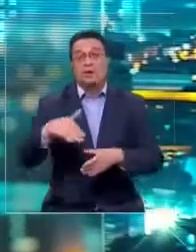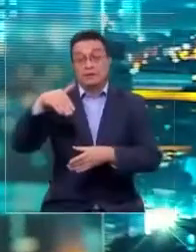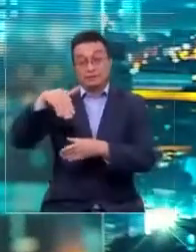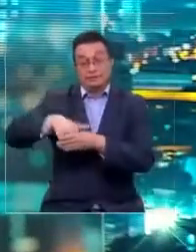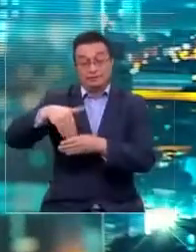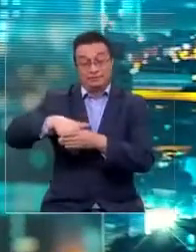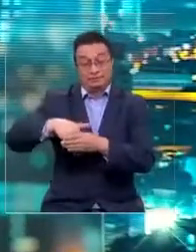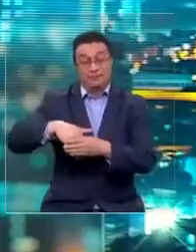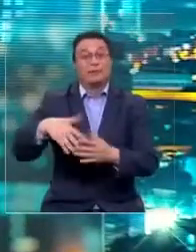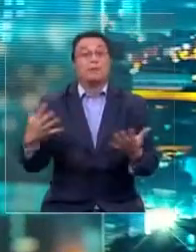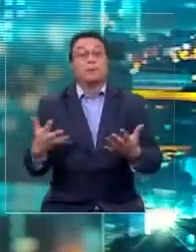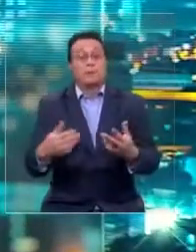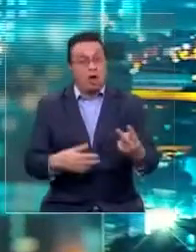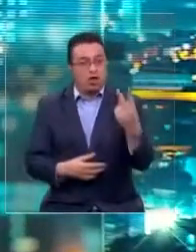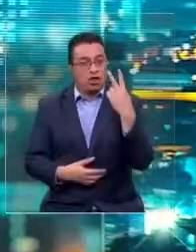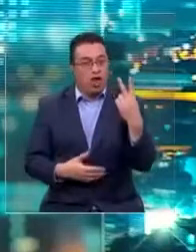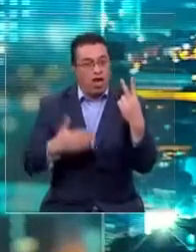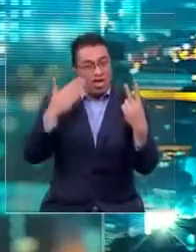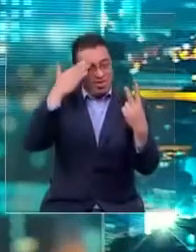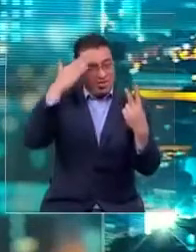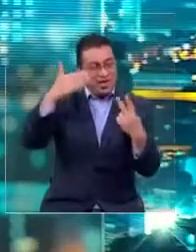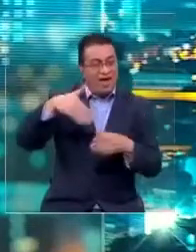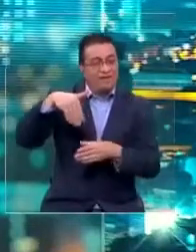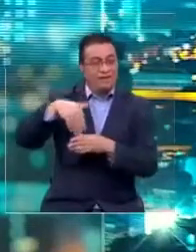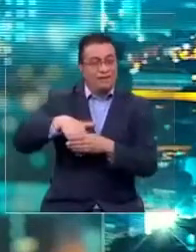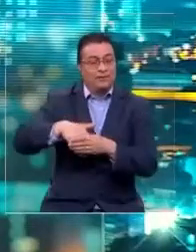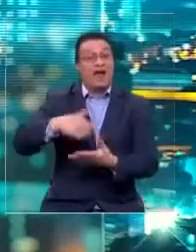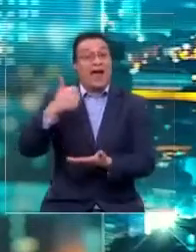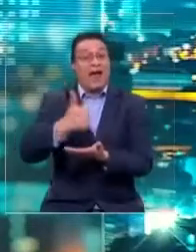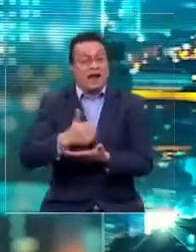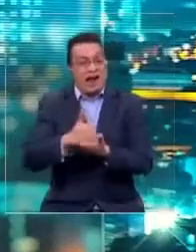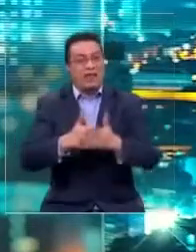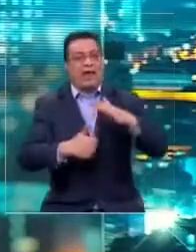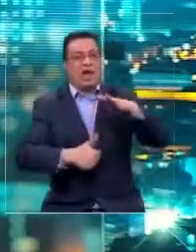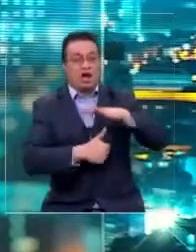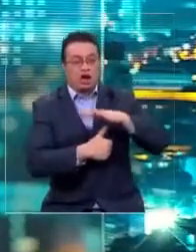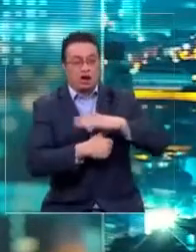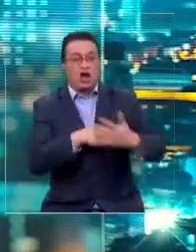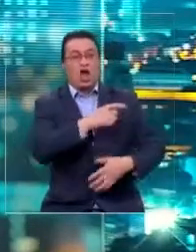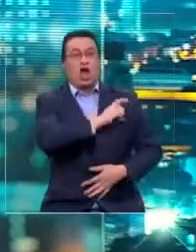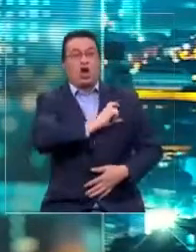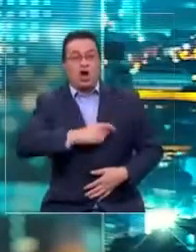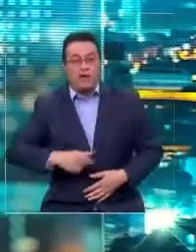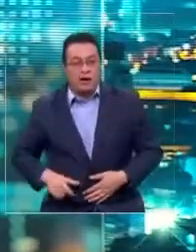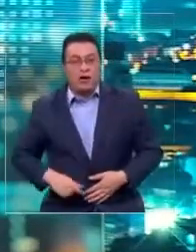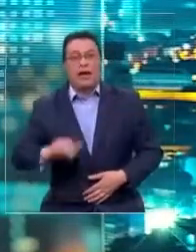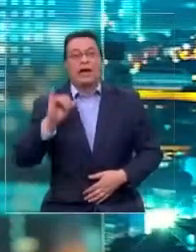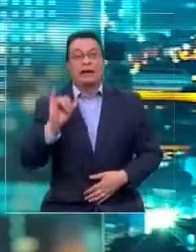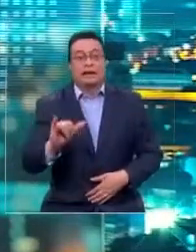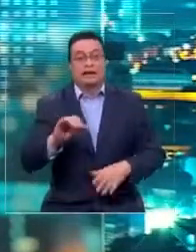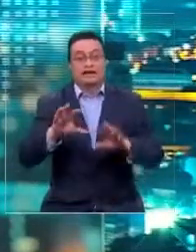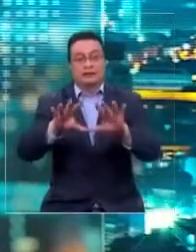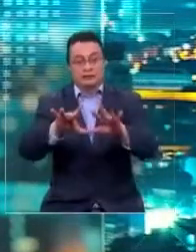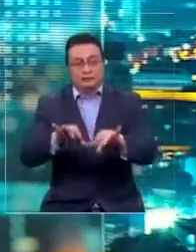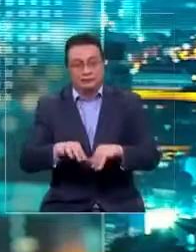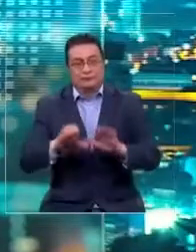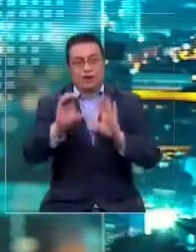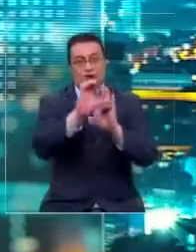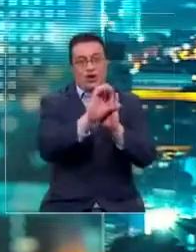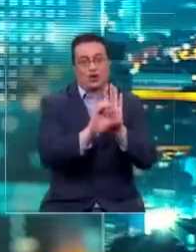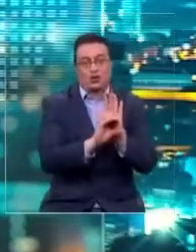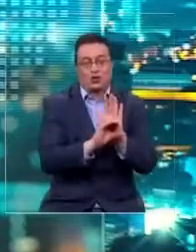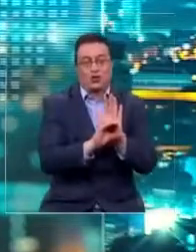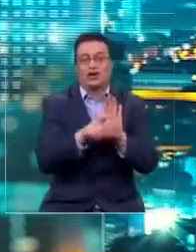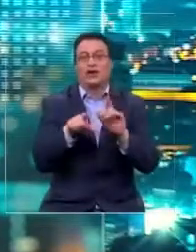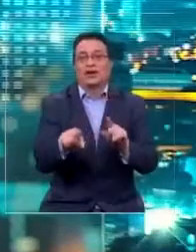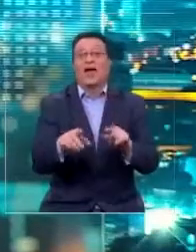realizar este proceso en 2 días. Elecciones de alcaldes, concejales, gobernadores y convencionales constituyentes. Claro, precisamente